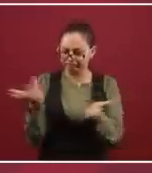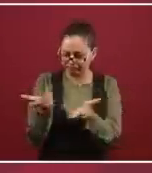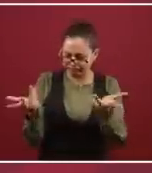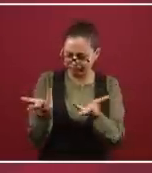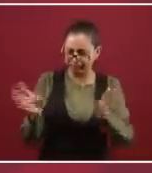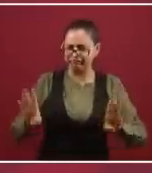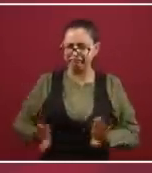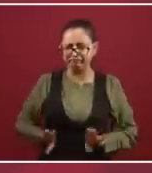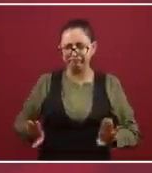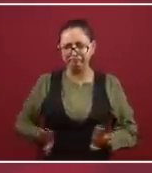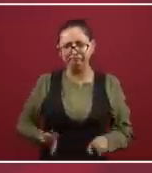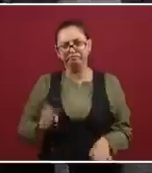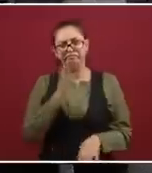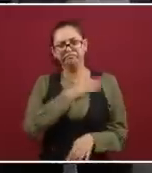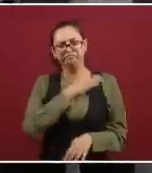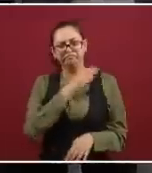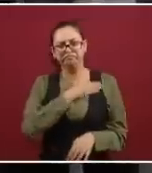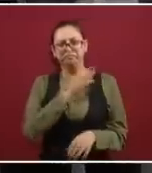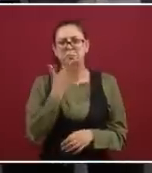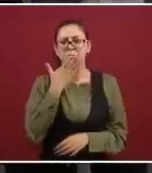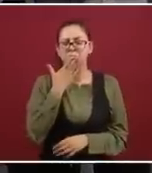bien. Esto es